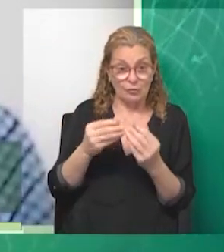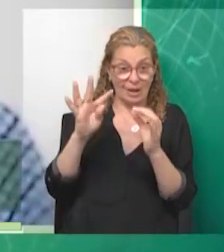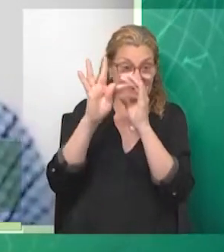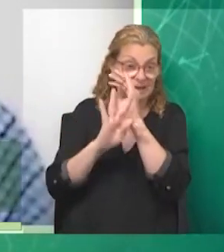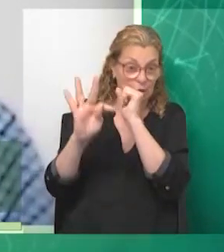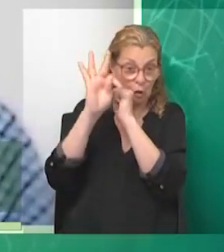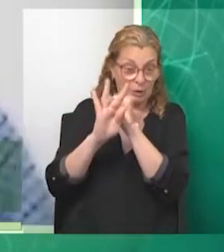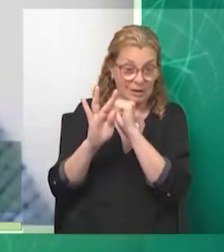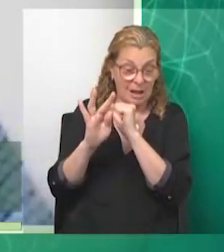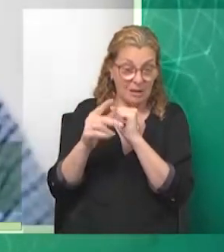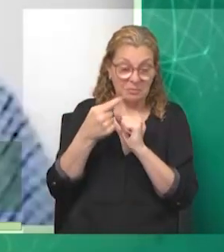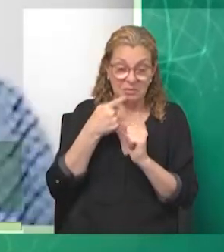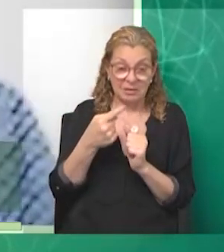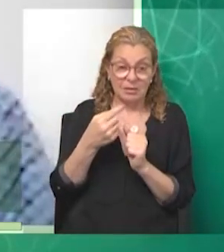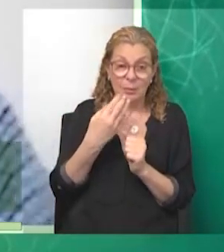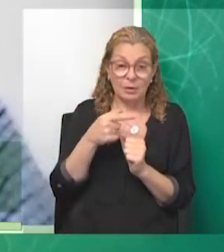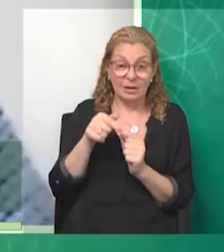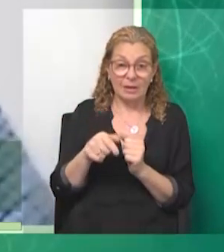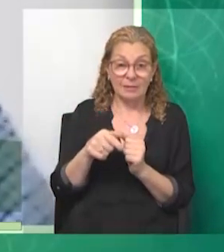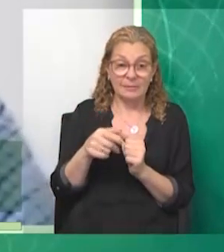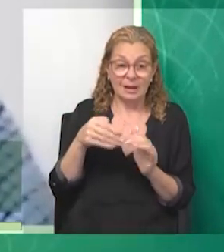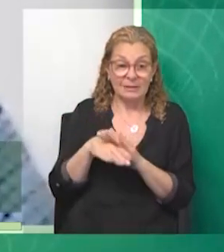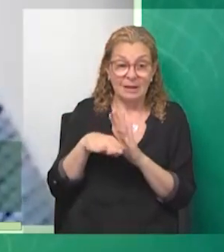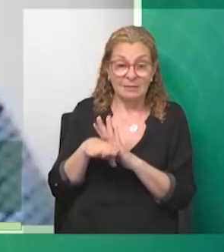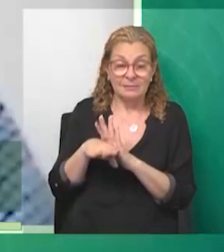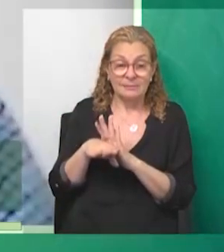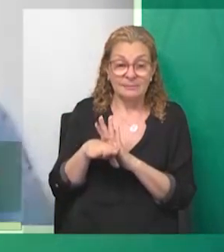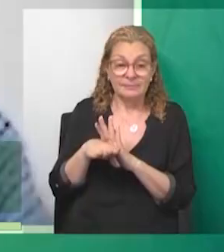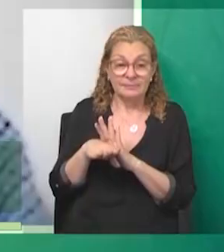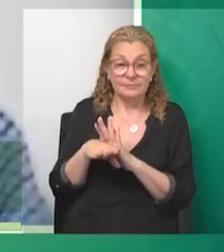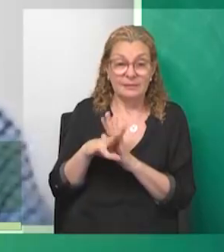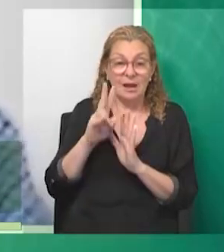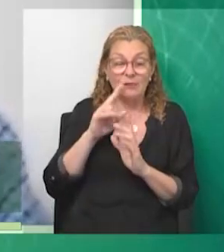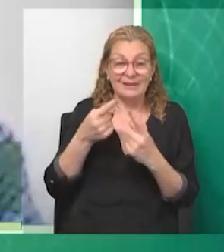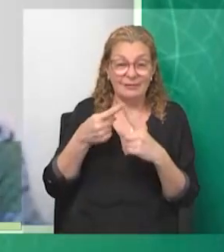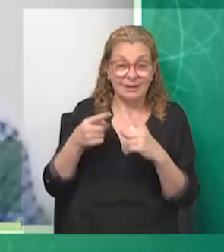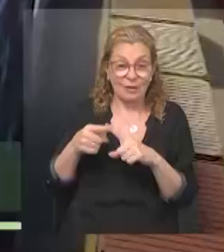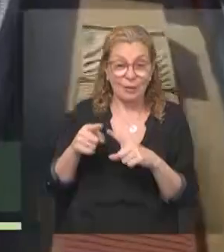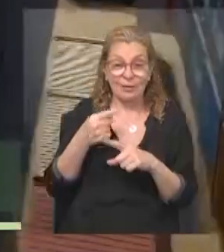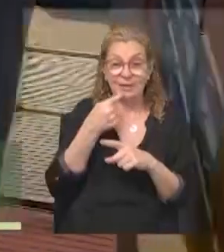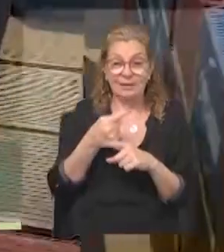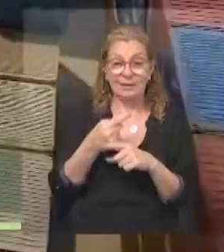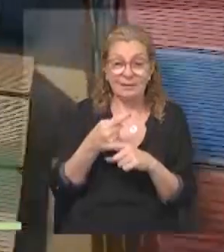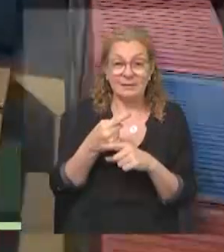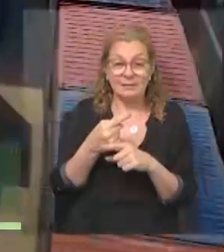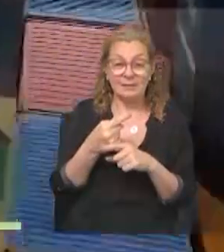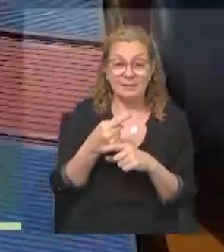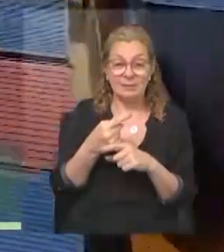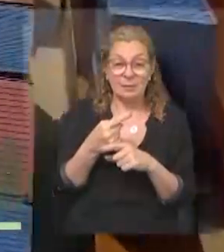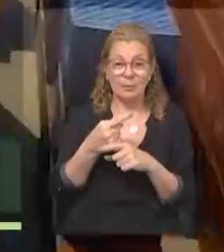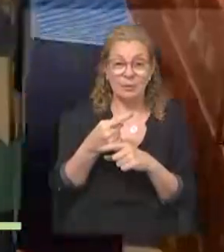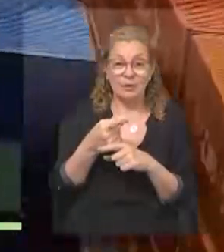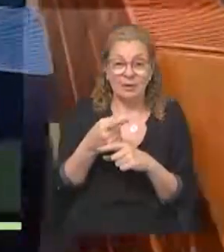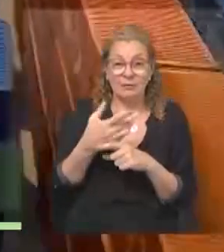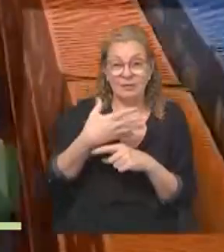no eh Y bueno Y acá entran a a ver otras cosas es decir un un importador que